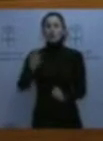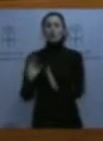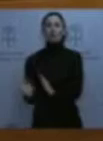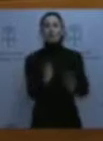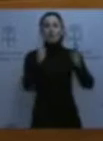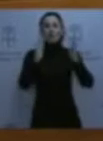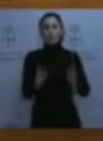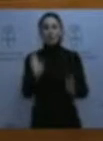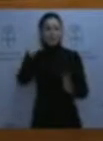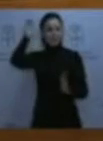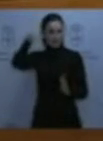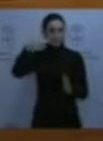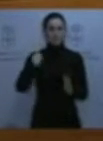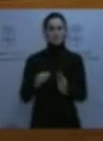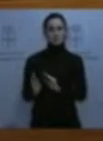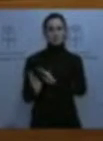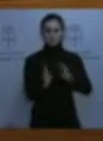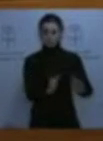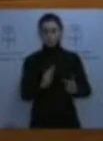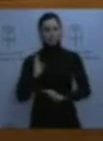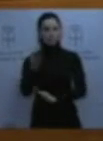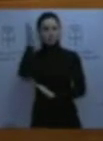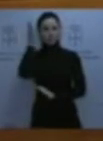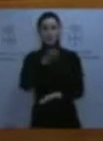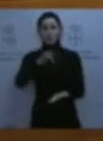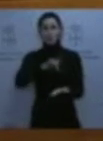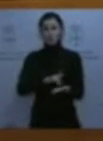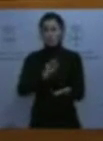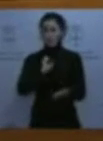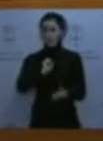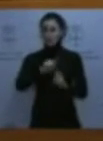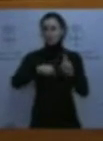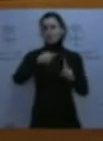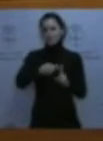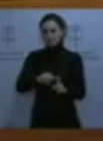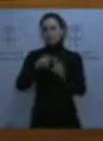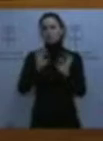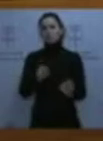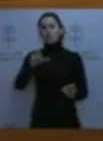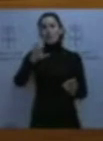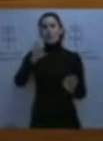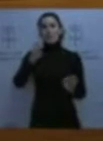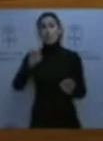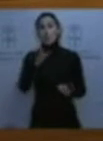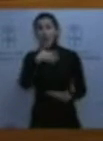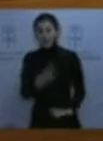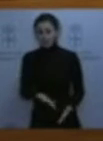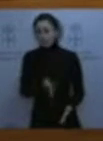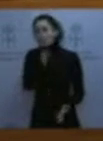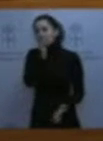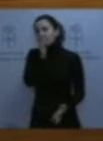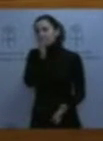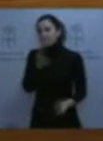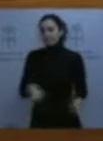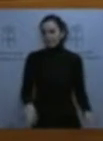Pero, a pesar de todo, la sentencia que condena después de su muerte a Leopoldo Alas Argüelles sigue en vigor. Y